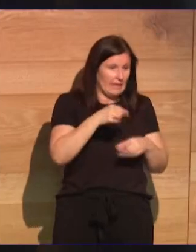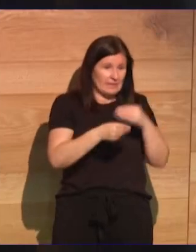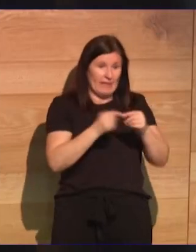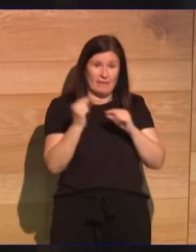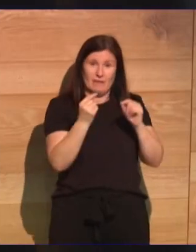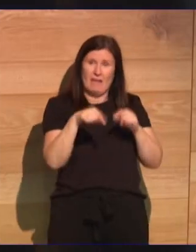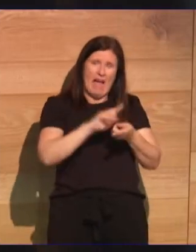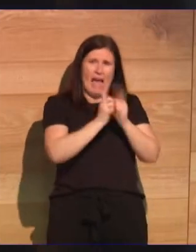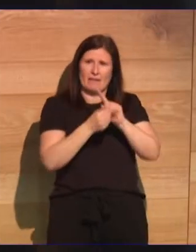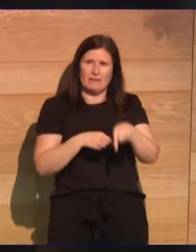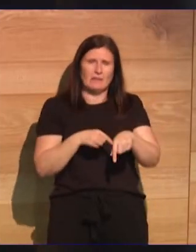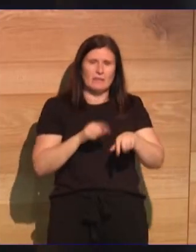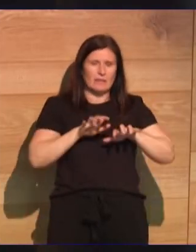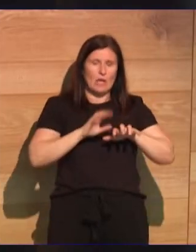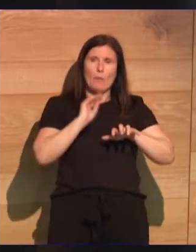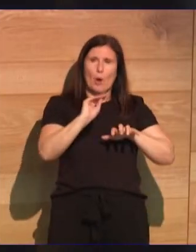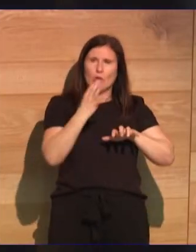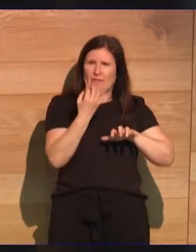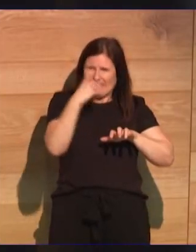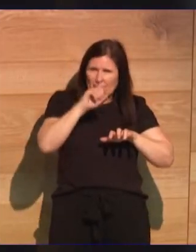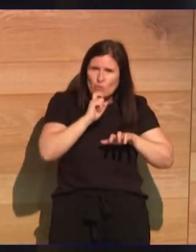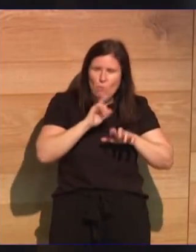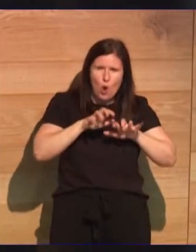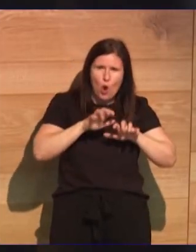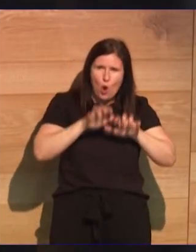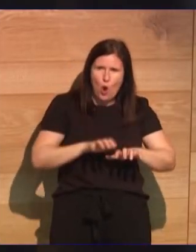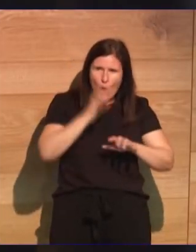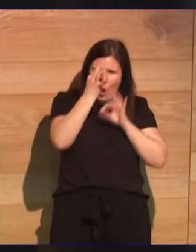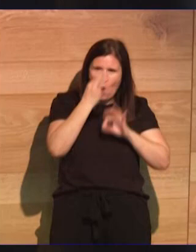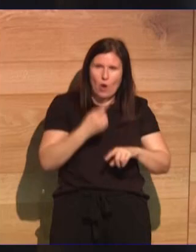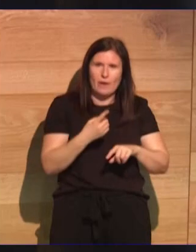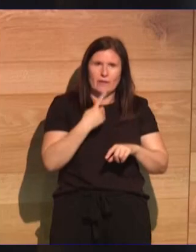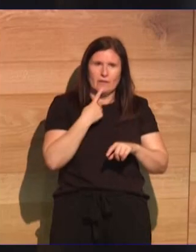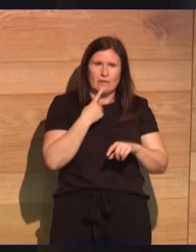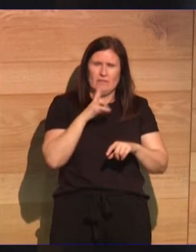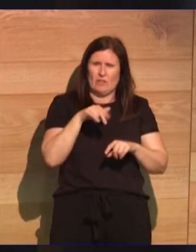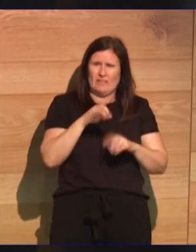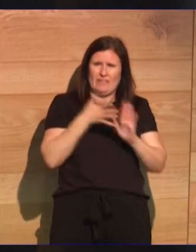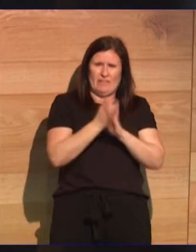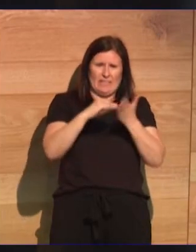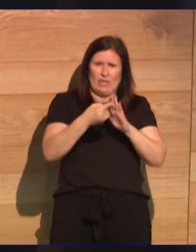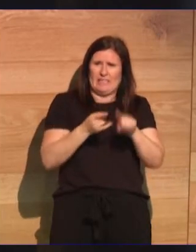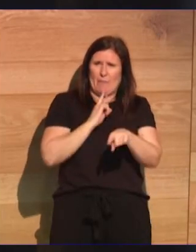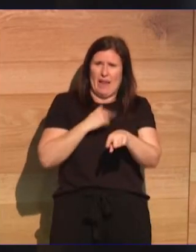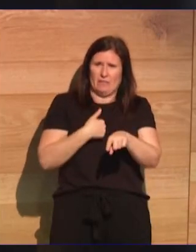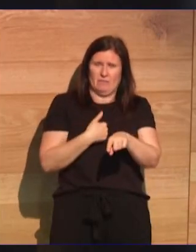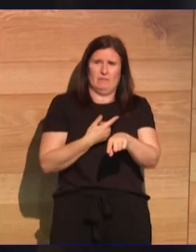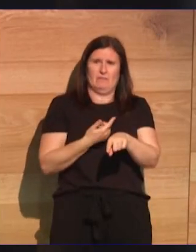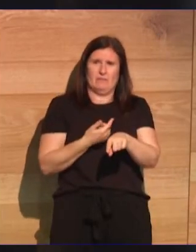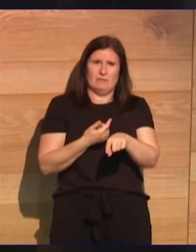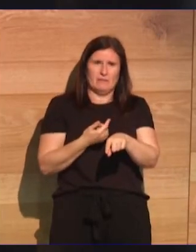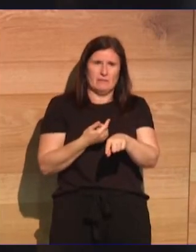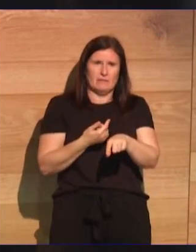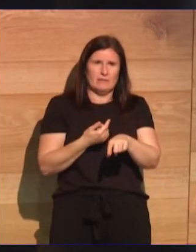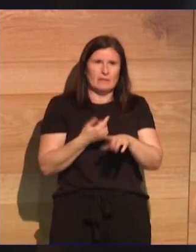usted tiene... No, entonces es que esa tecnología está mal enfocada, está mal diseñada. O sea, claro, y nosotros sabemos,